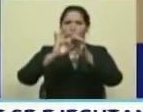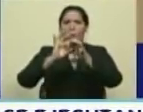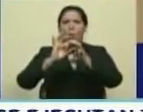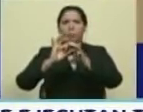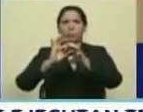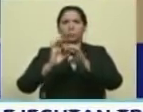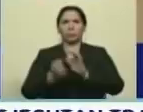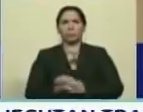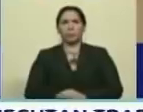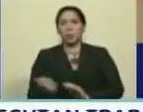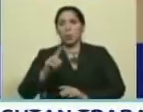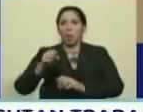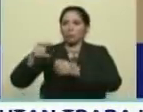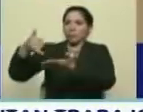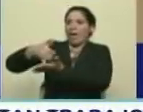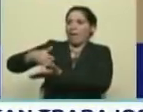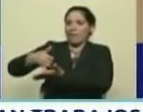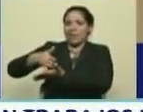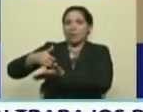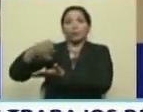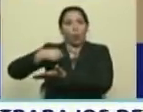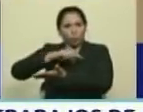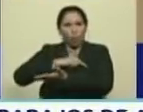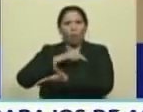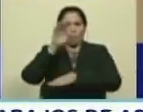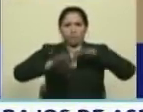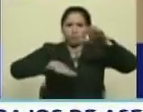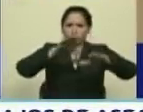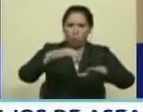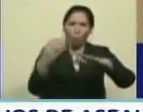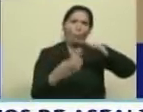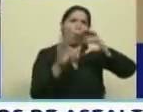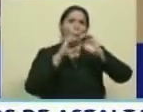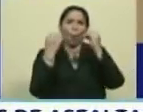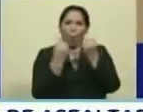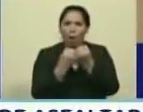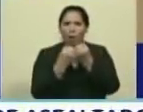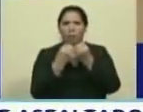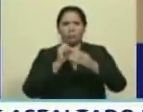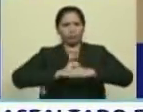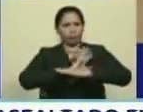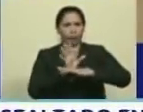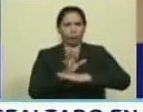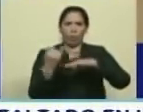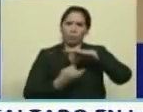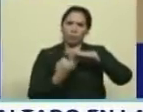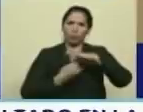débil, sino una organización fuerte con el ALBA.